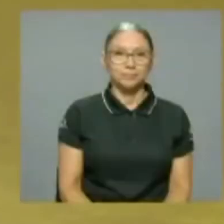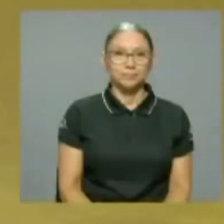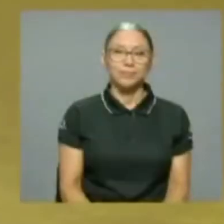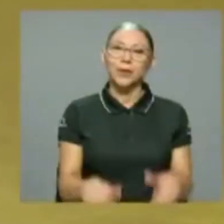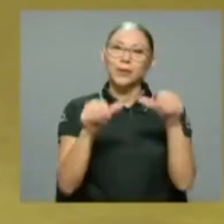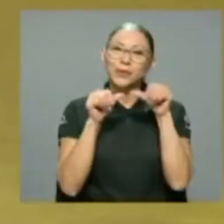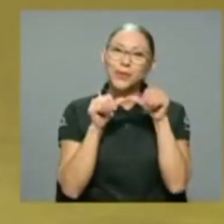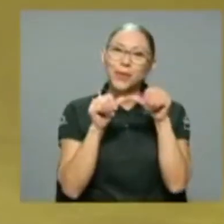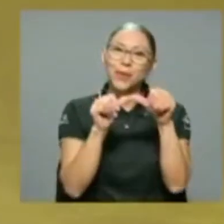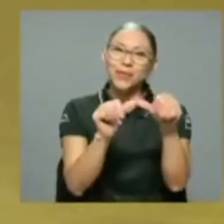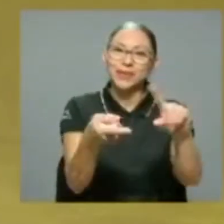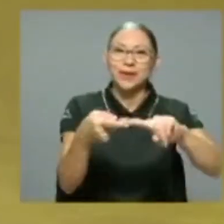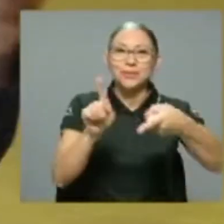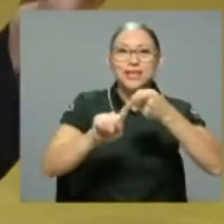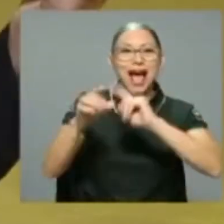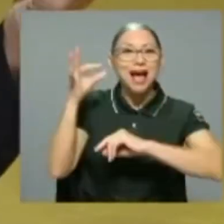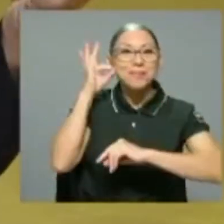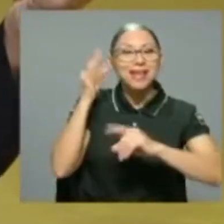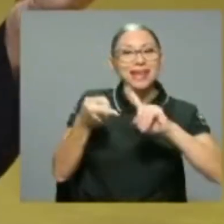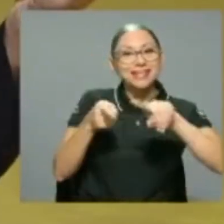Continuamos, amigas y amigos,